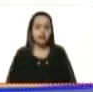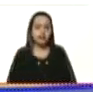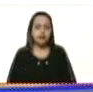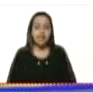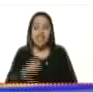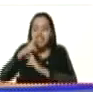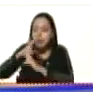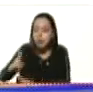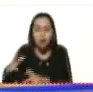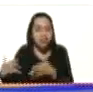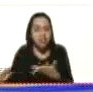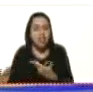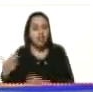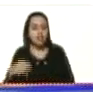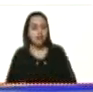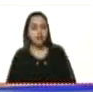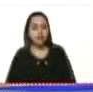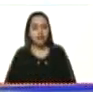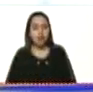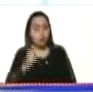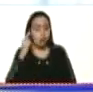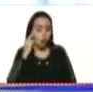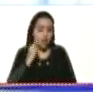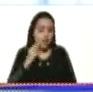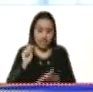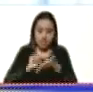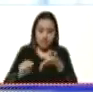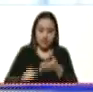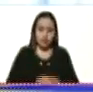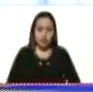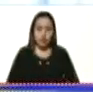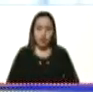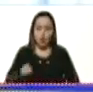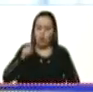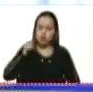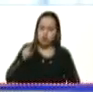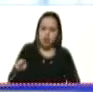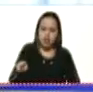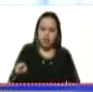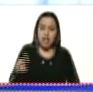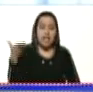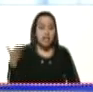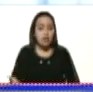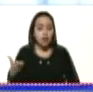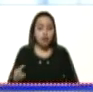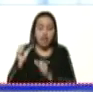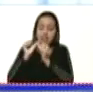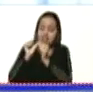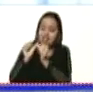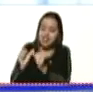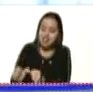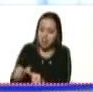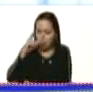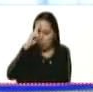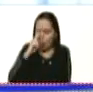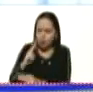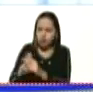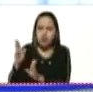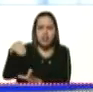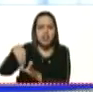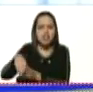contesta lo siguiente, cito: usted es preciso que se mantenga inexorable en su